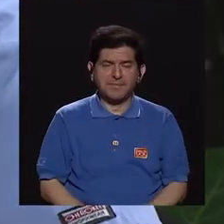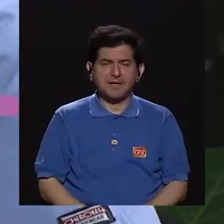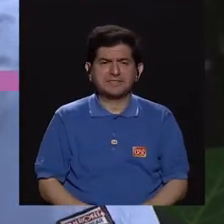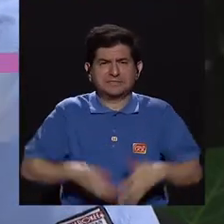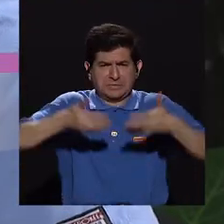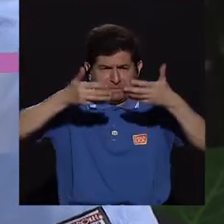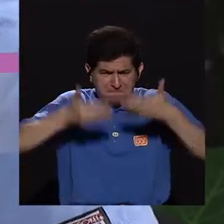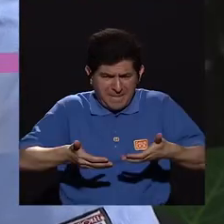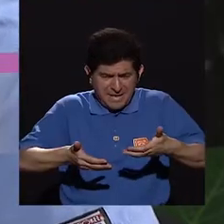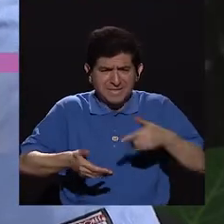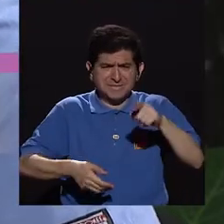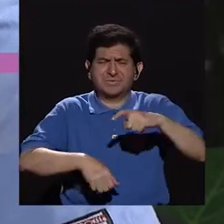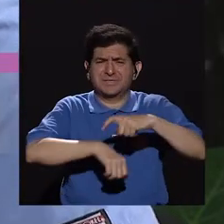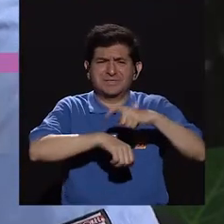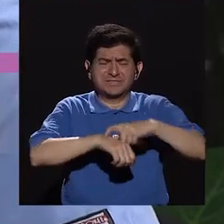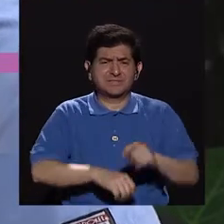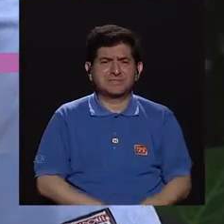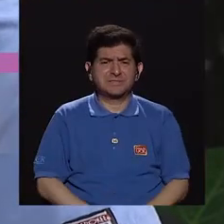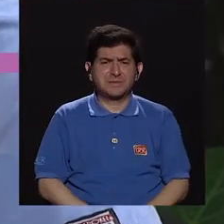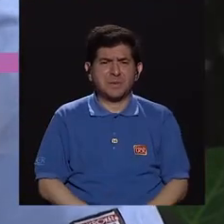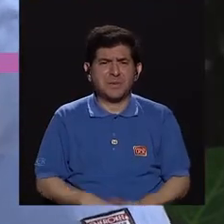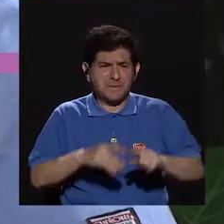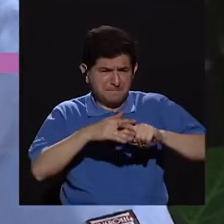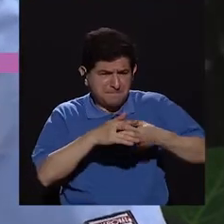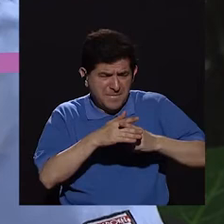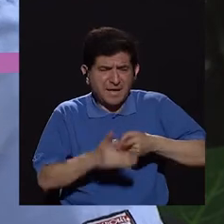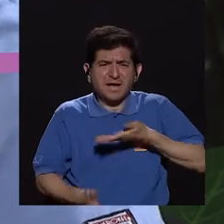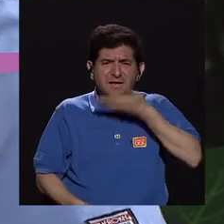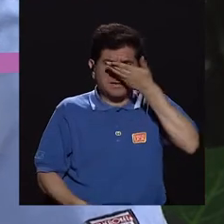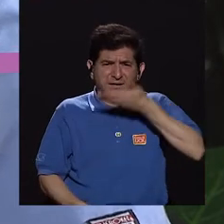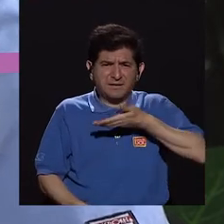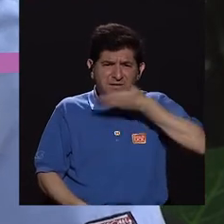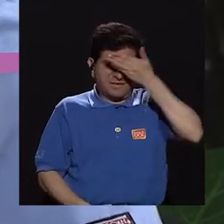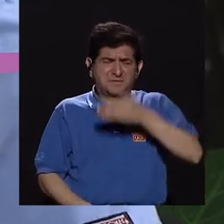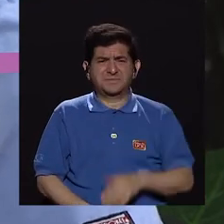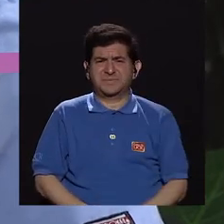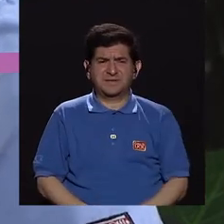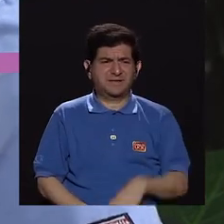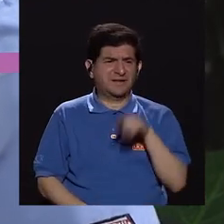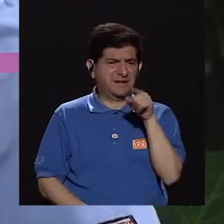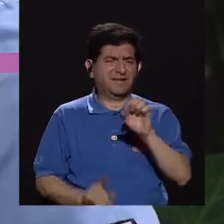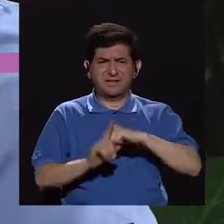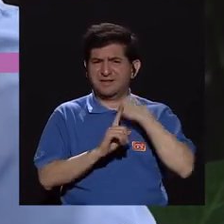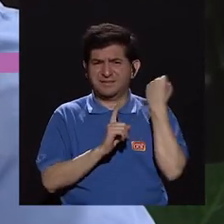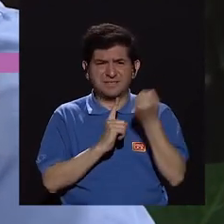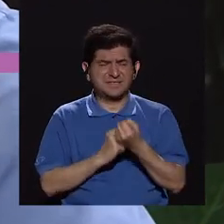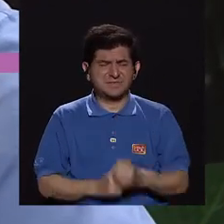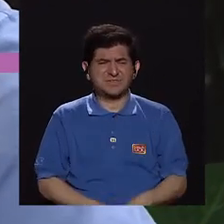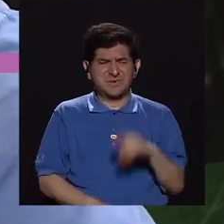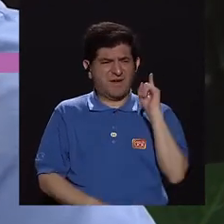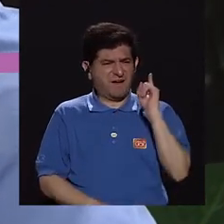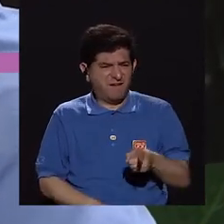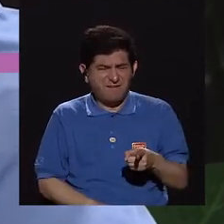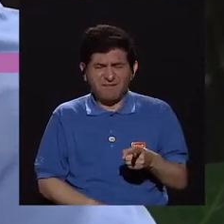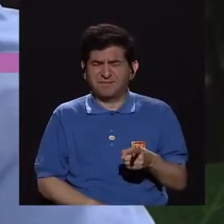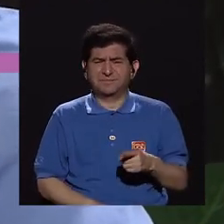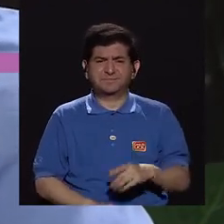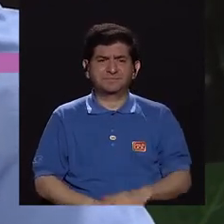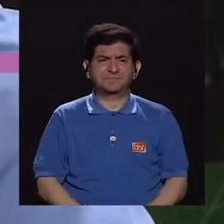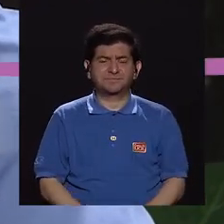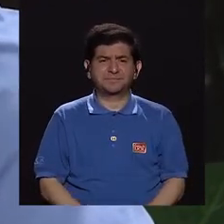el exceso de peso en esa posición hace que la mecánica de la respiración sea un poco más